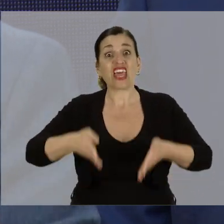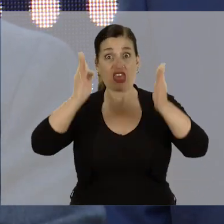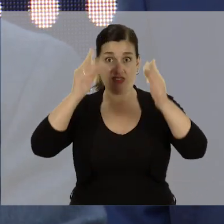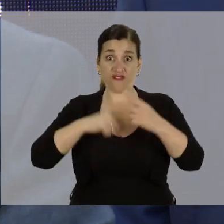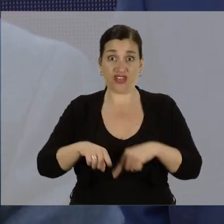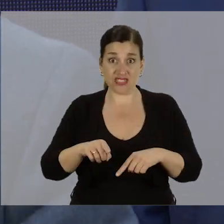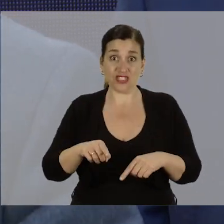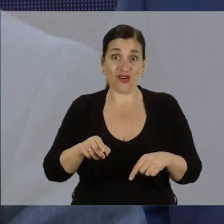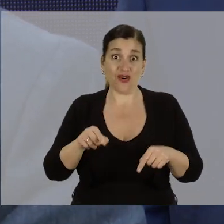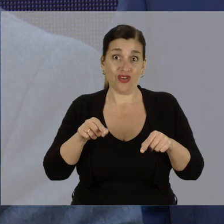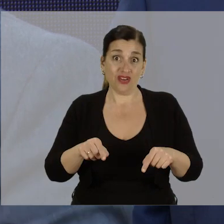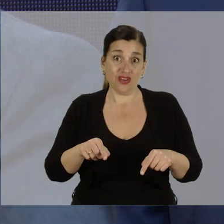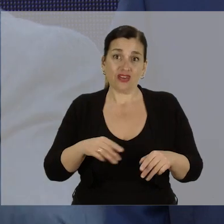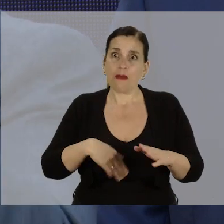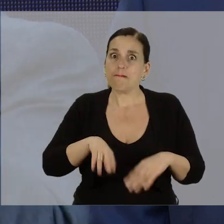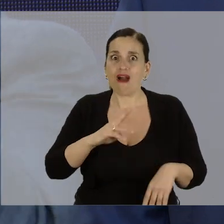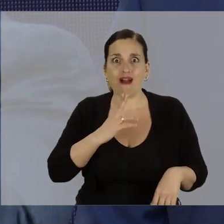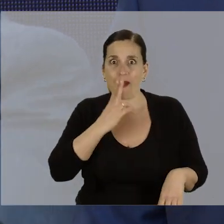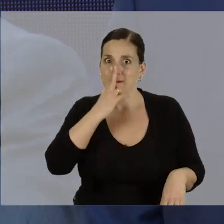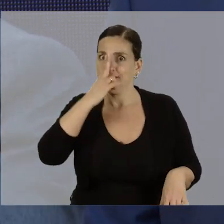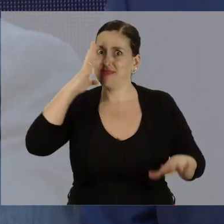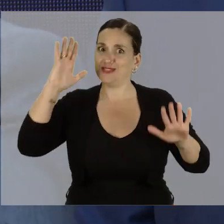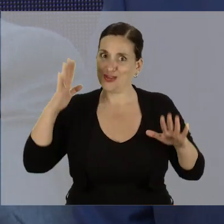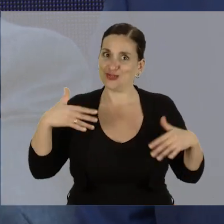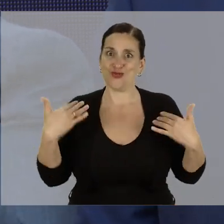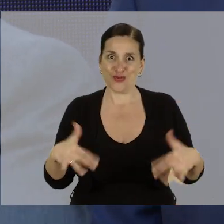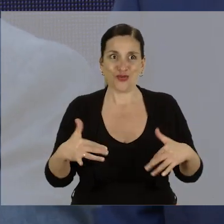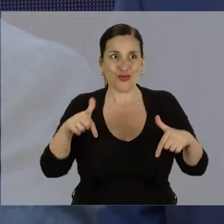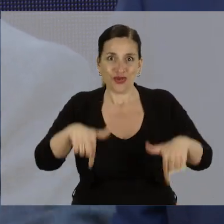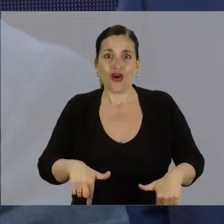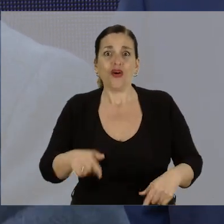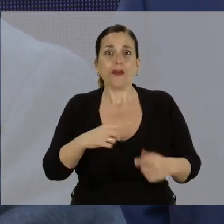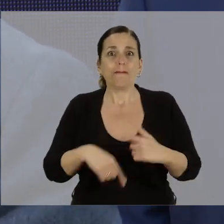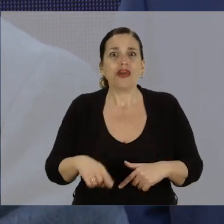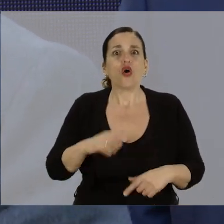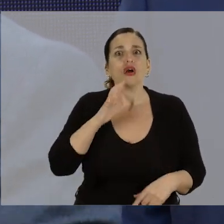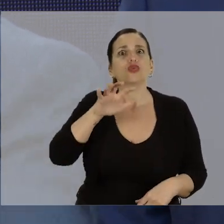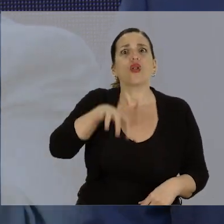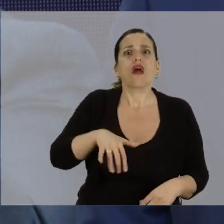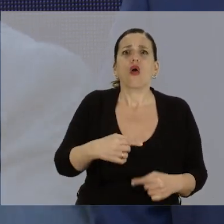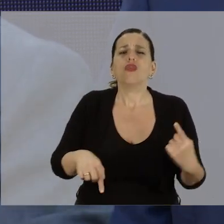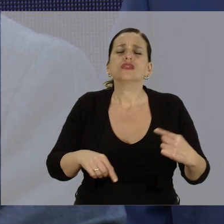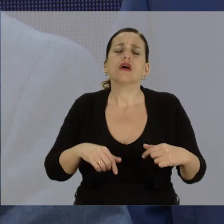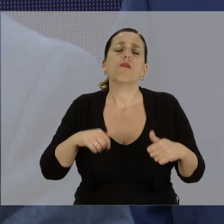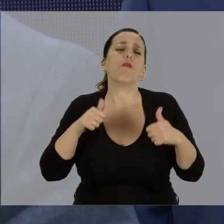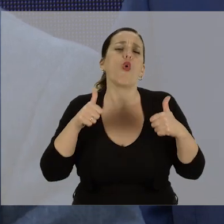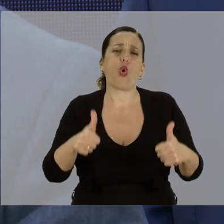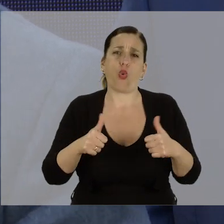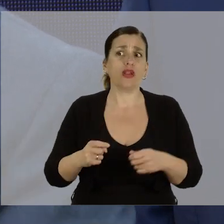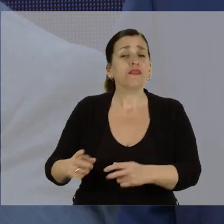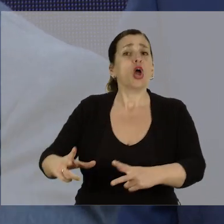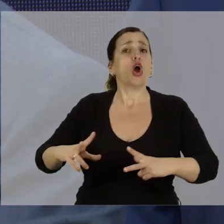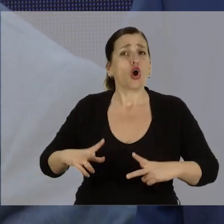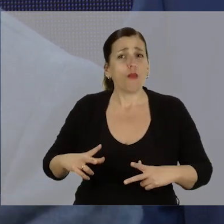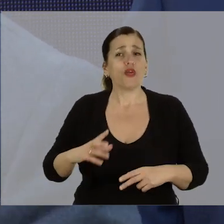esta ciudad universitaria, que es más ambiciosa de lo que hoy tenemos, pero que es una muy buena cosa.